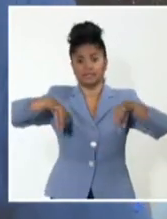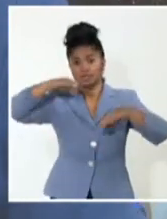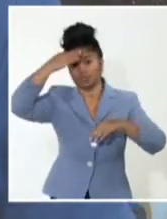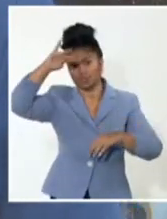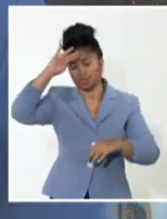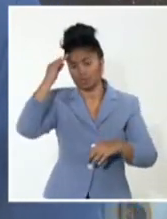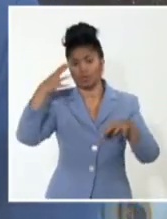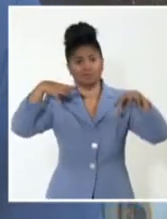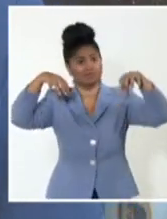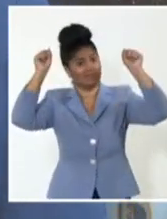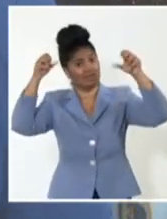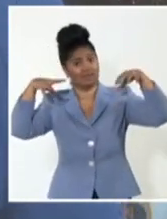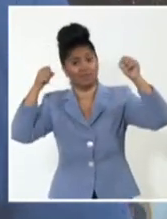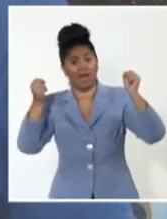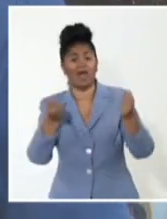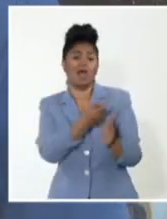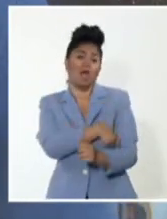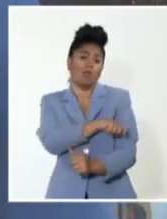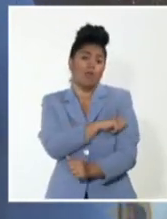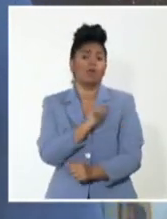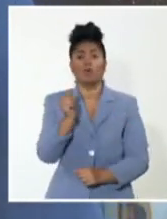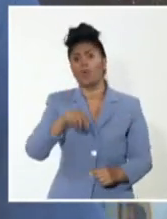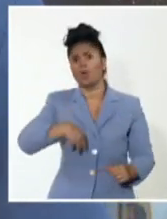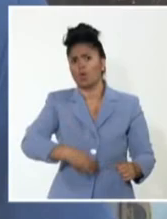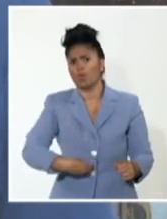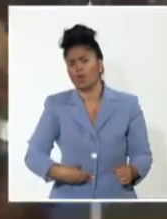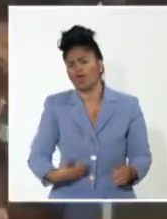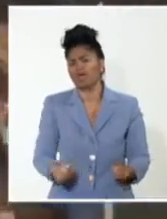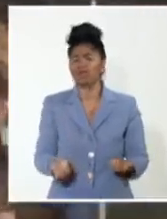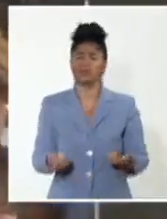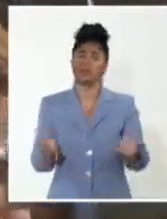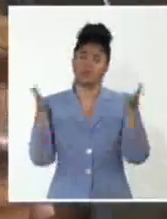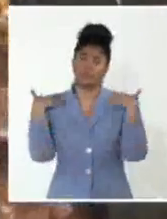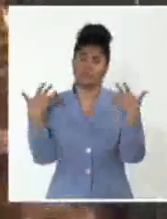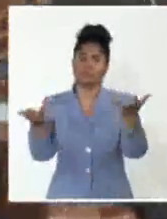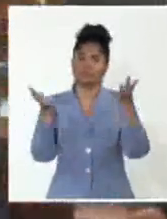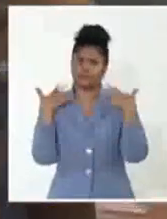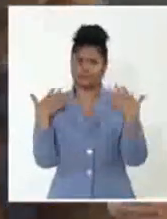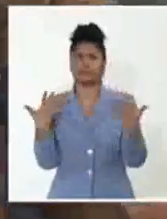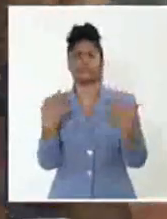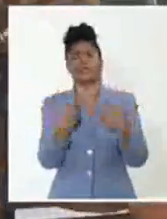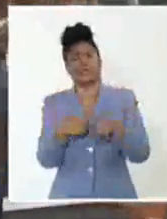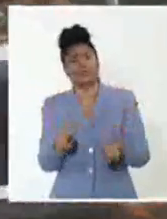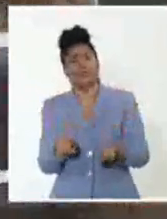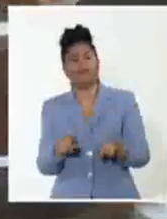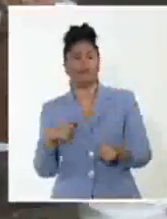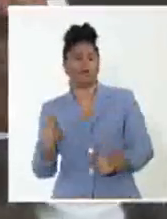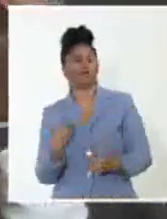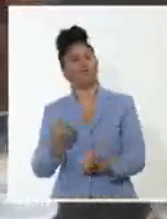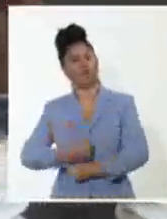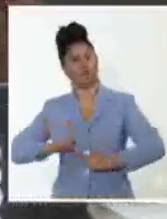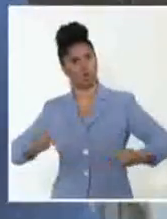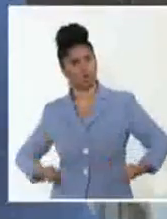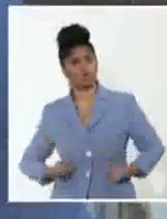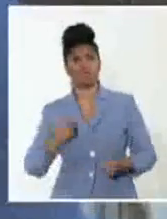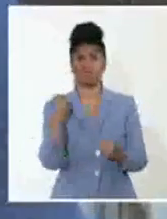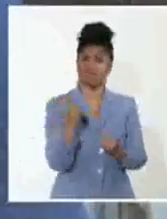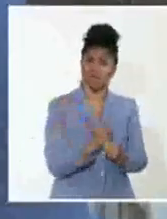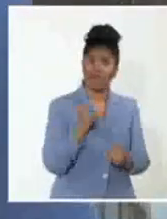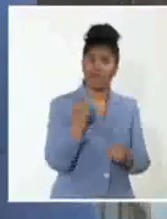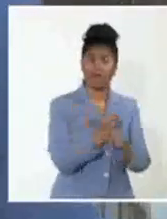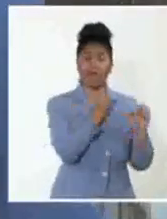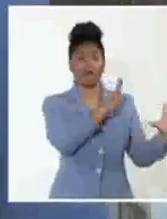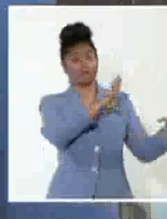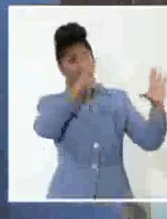los niveles de insatisfacción que tiene el pueblo por los molestos apagones, pero siempre estamos aportando el granito de arena. Siempre